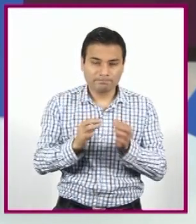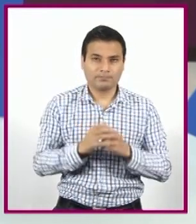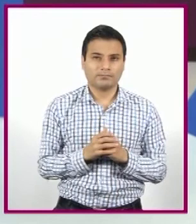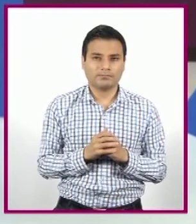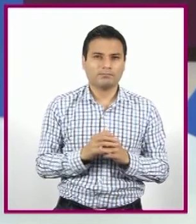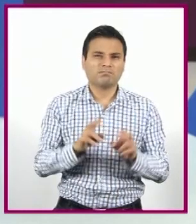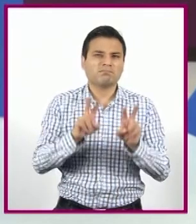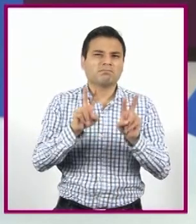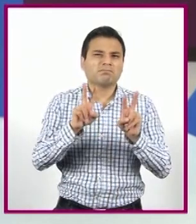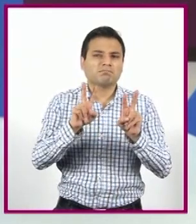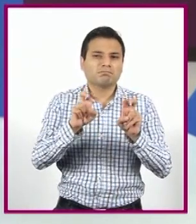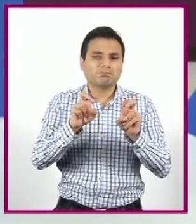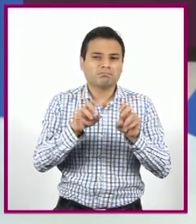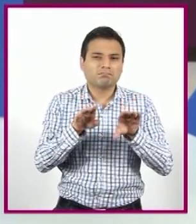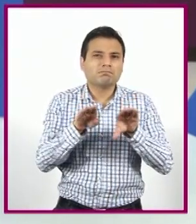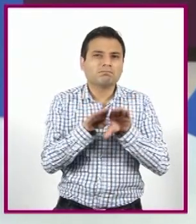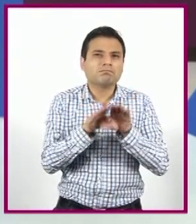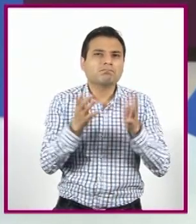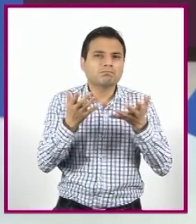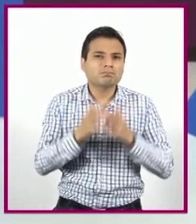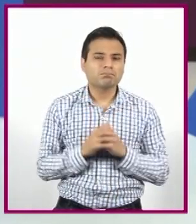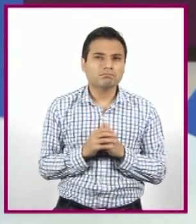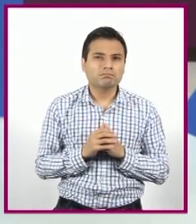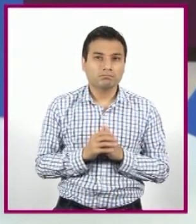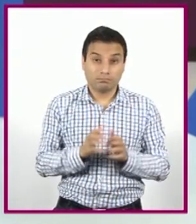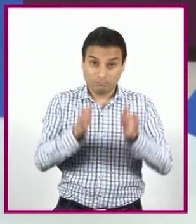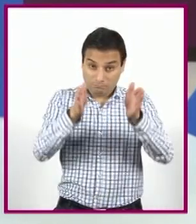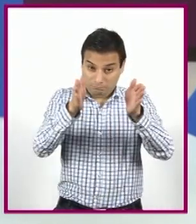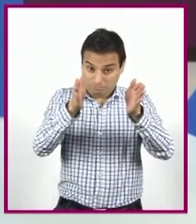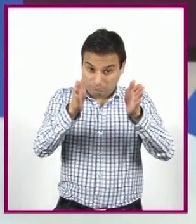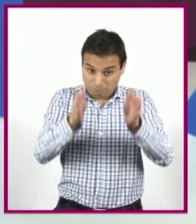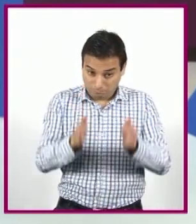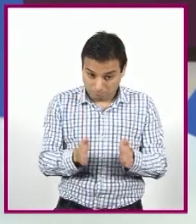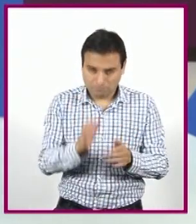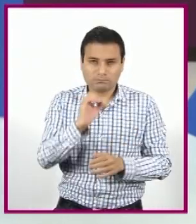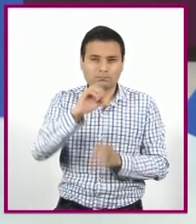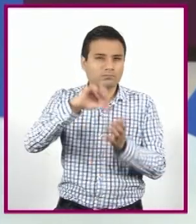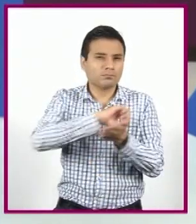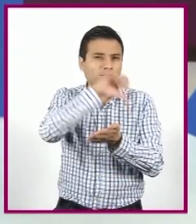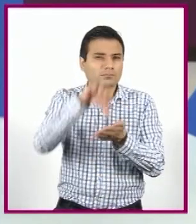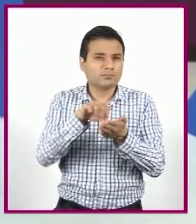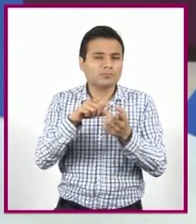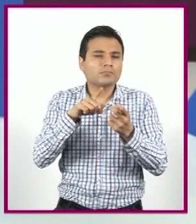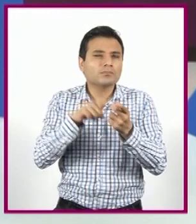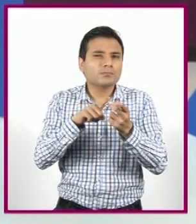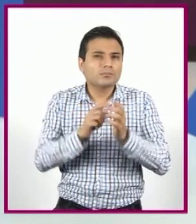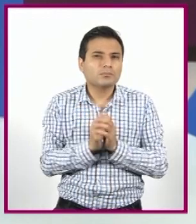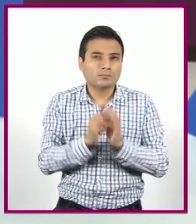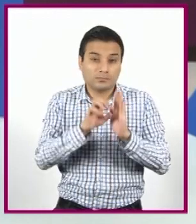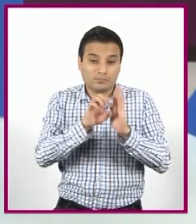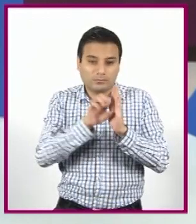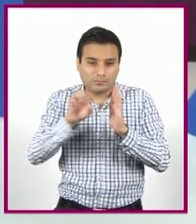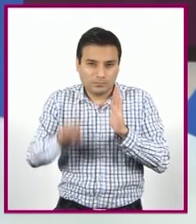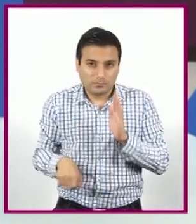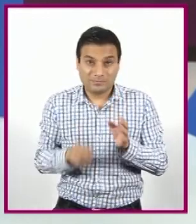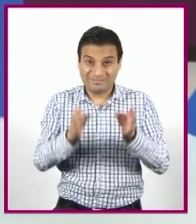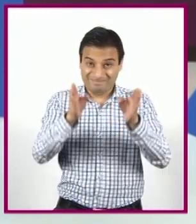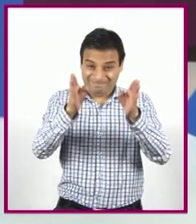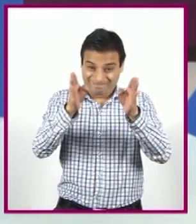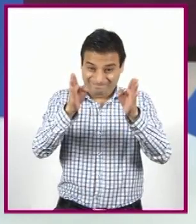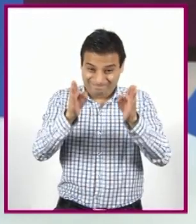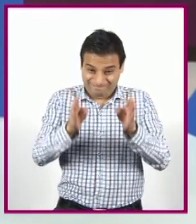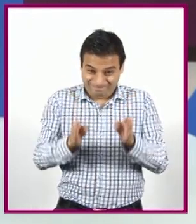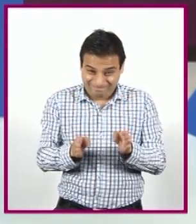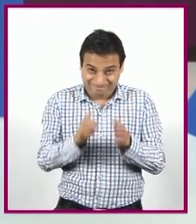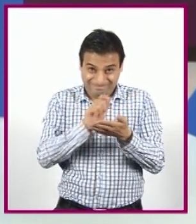el título del texto? ¿Alineado a uno de los márgenes o centrado? Si los márgenes o marco en donde se presenta